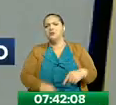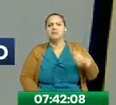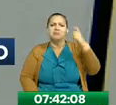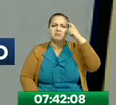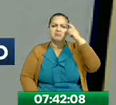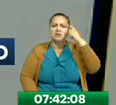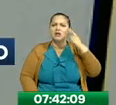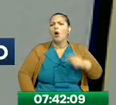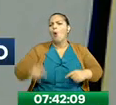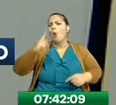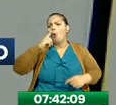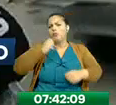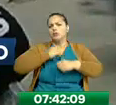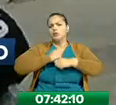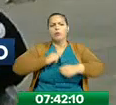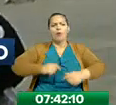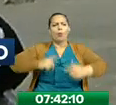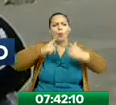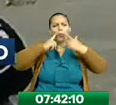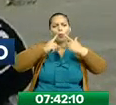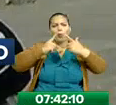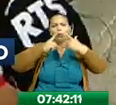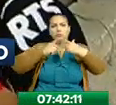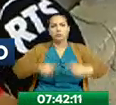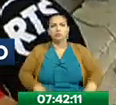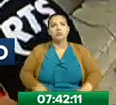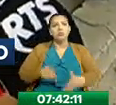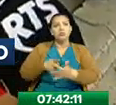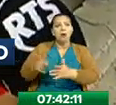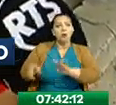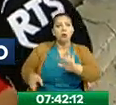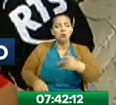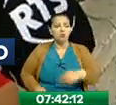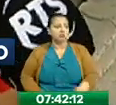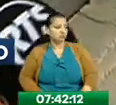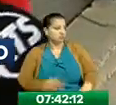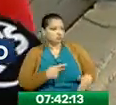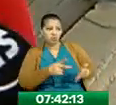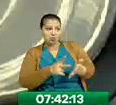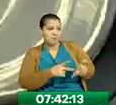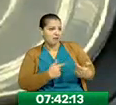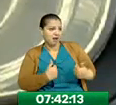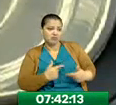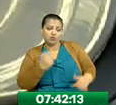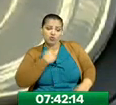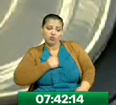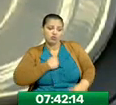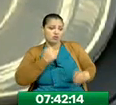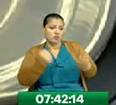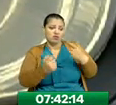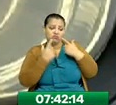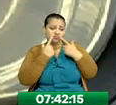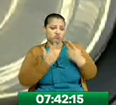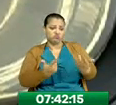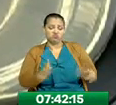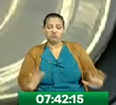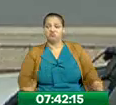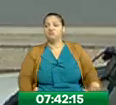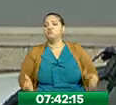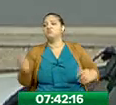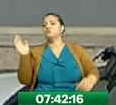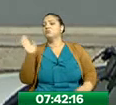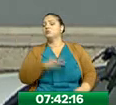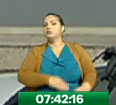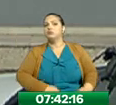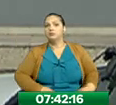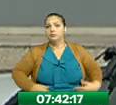los guardianes, si no se les paga, no, ellos no hacen nada. He visto algunos casos que sacan los faros, las